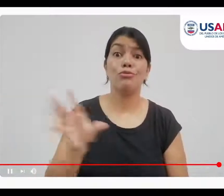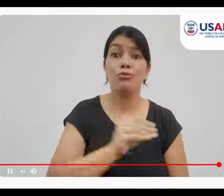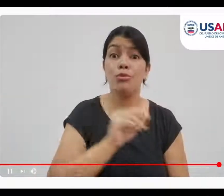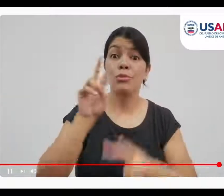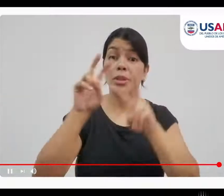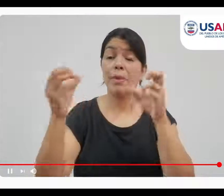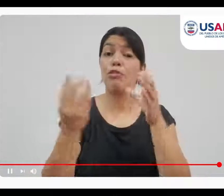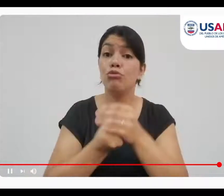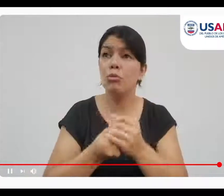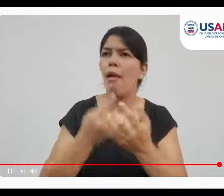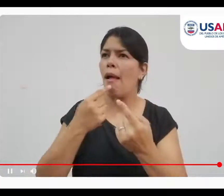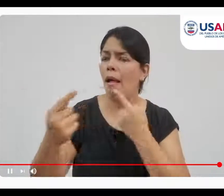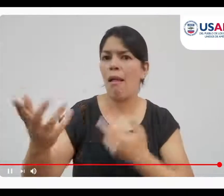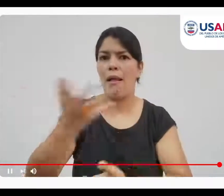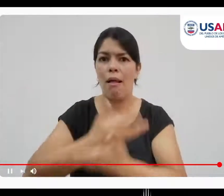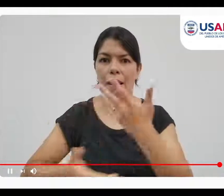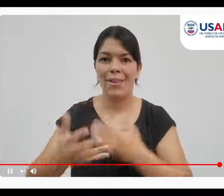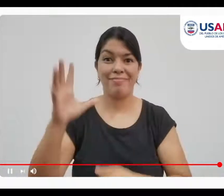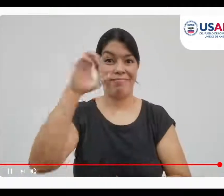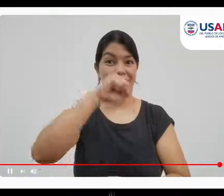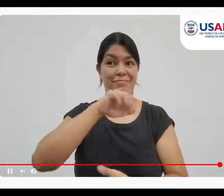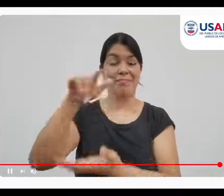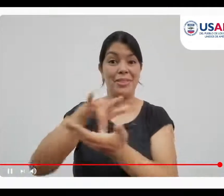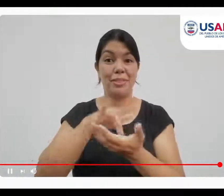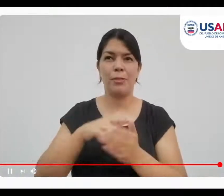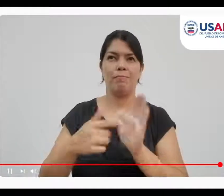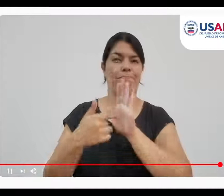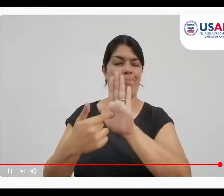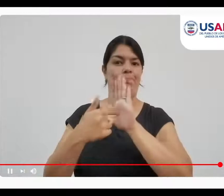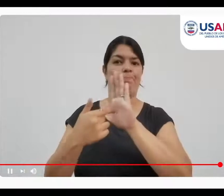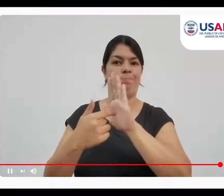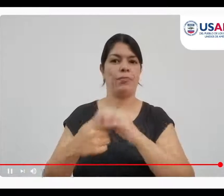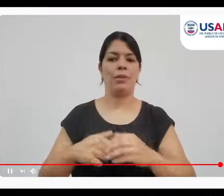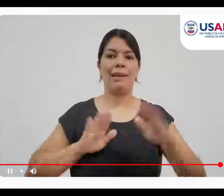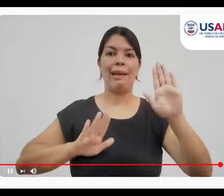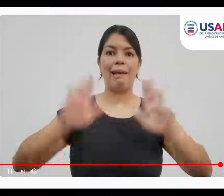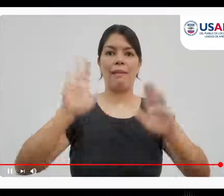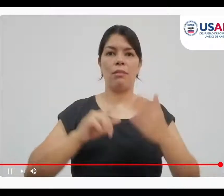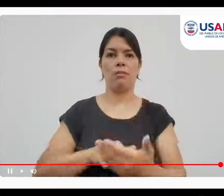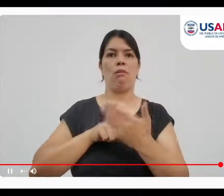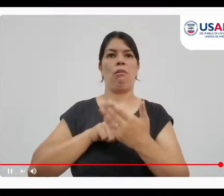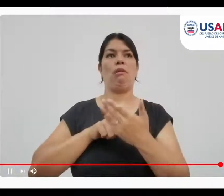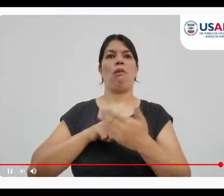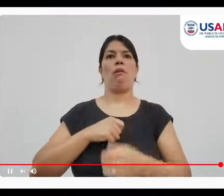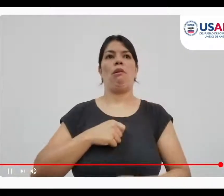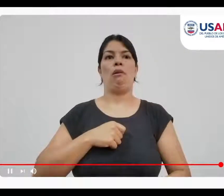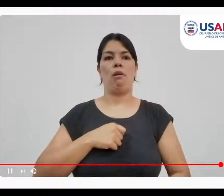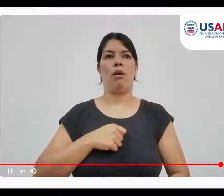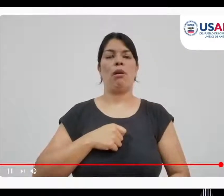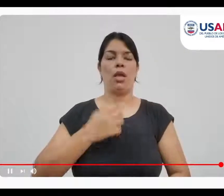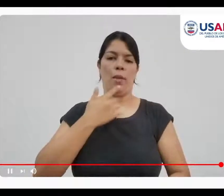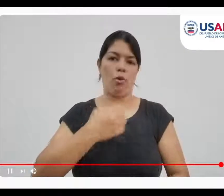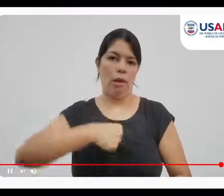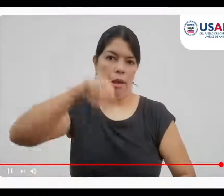que estudiar un poco sobre el tema de inclusión. Esos espacios de visibilización ya empiezan a ponernos en un contexto importante.